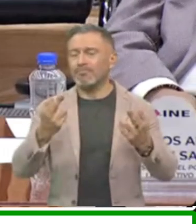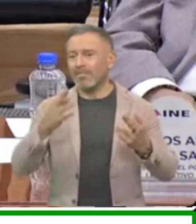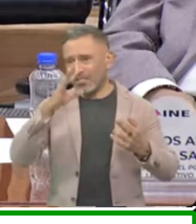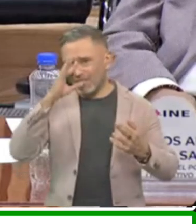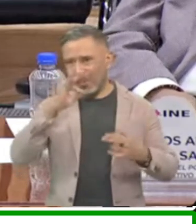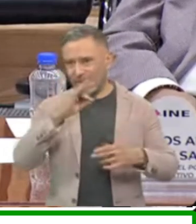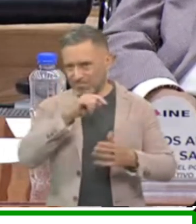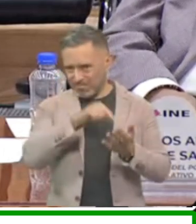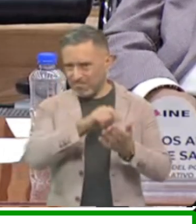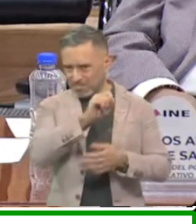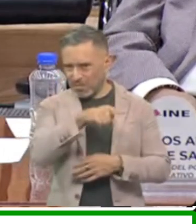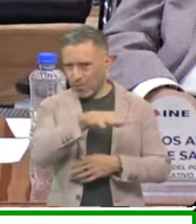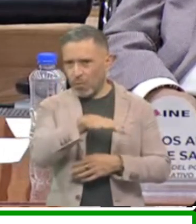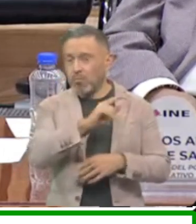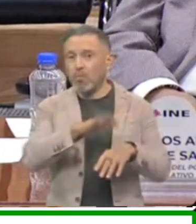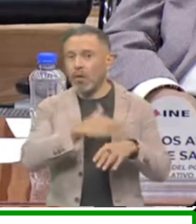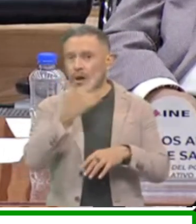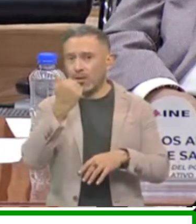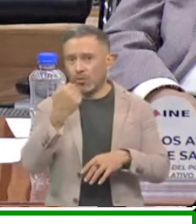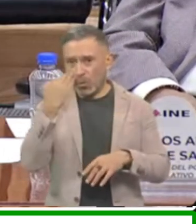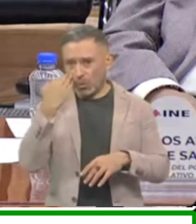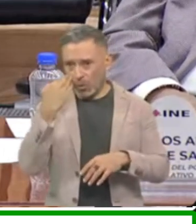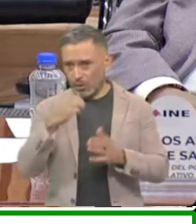por esto que ocurrió aquí.